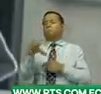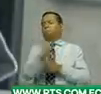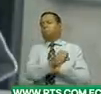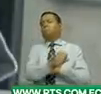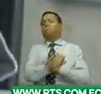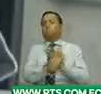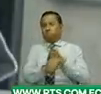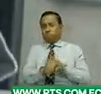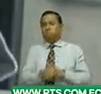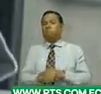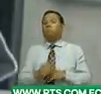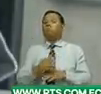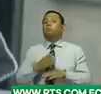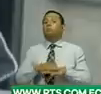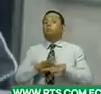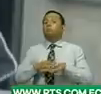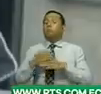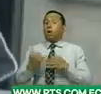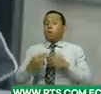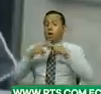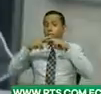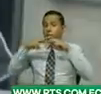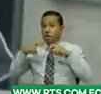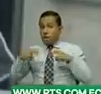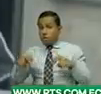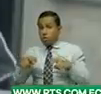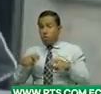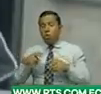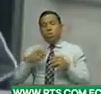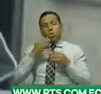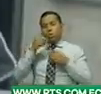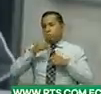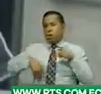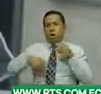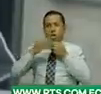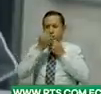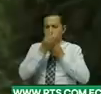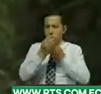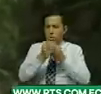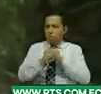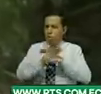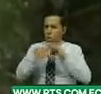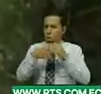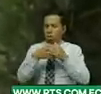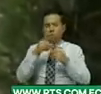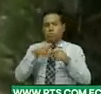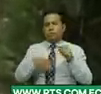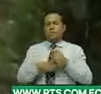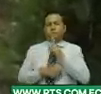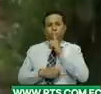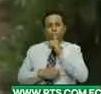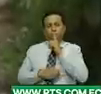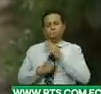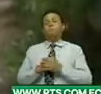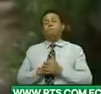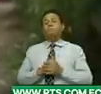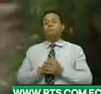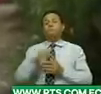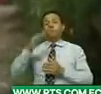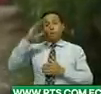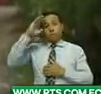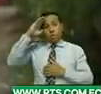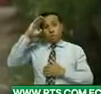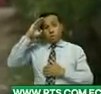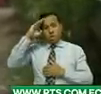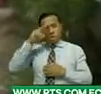les manifesté, con fines de tipo investigativo, no podemos adelantar mayores detalles. En el sitio, agentes de la DINASED levantaron un